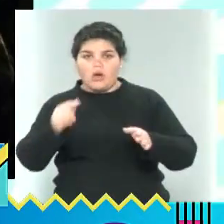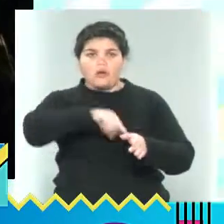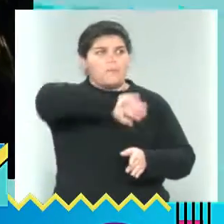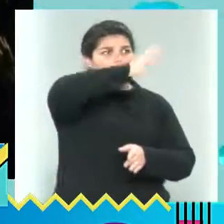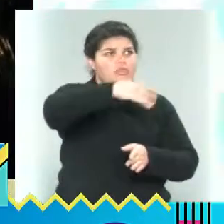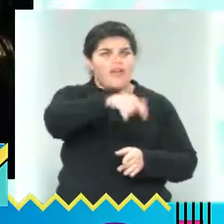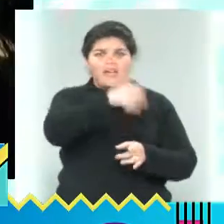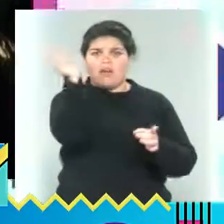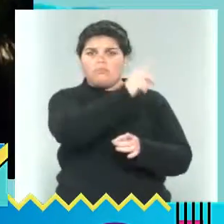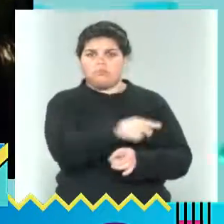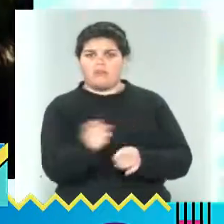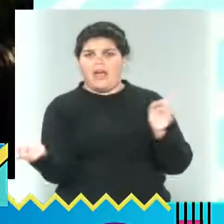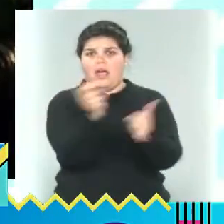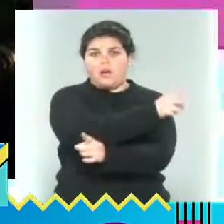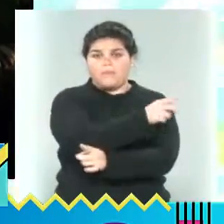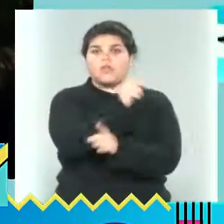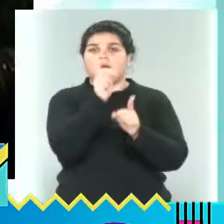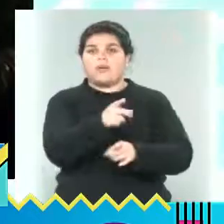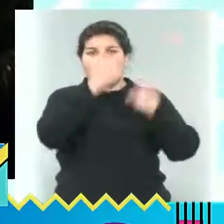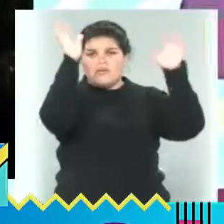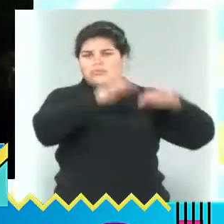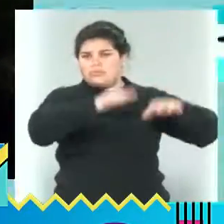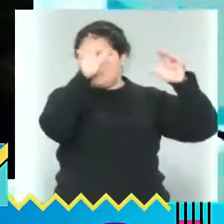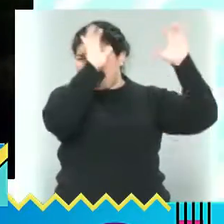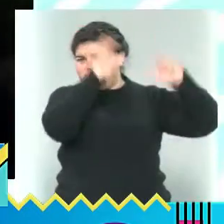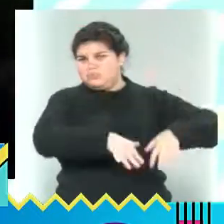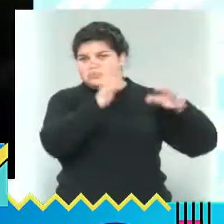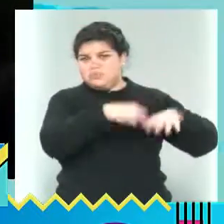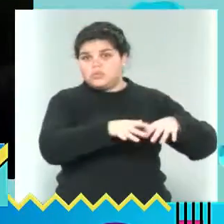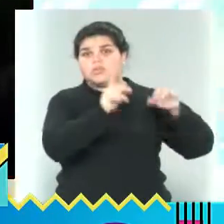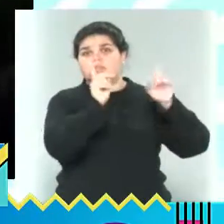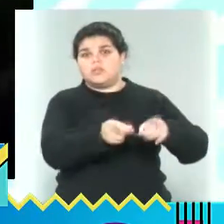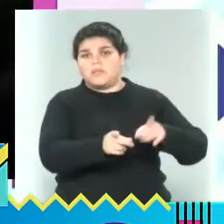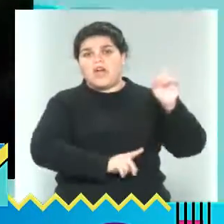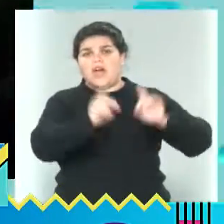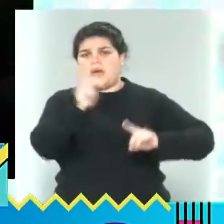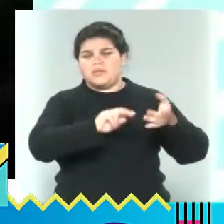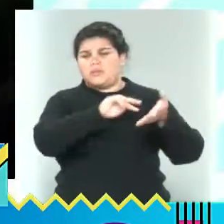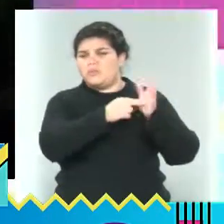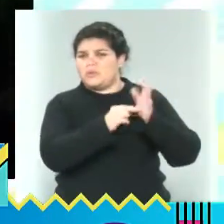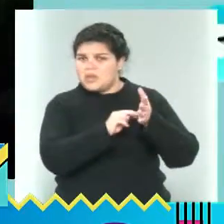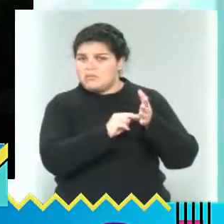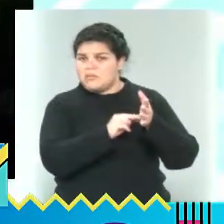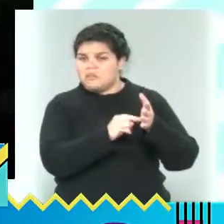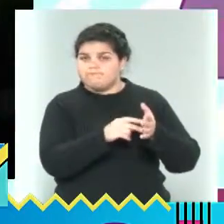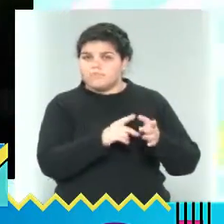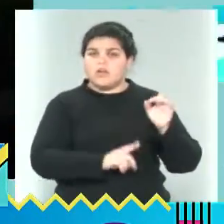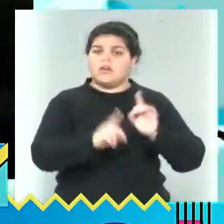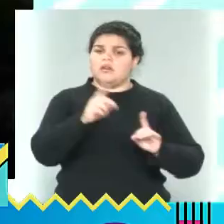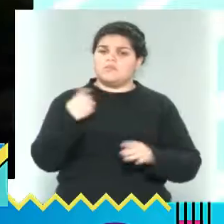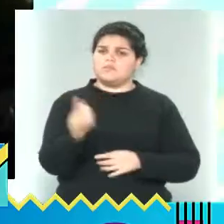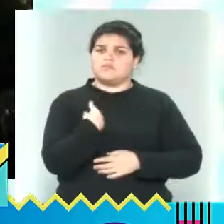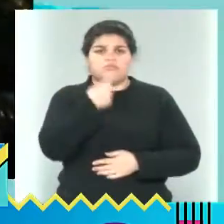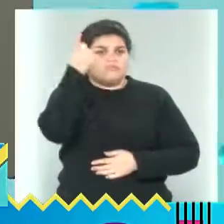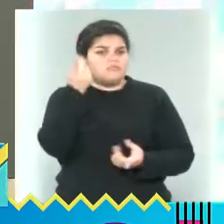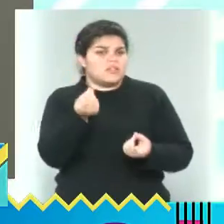producen aluviones, que por ejemplo producen situaciones que son complicadas, con las cuales tenemos que aprender